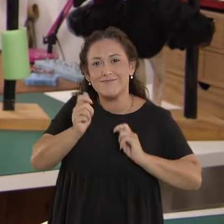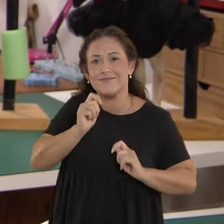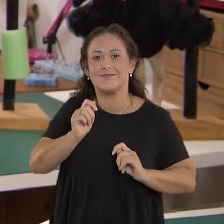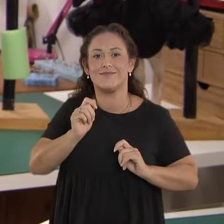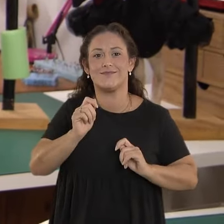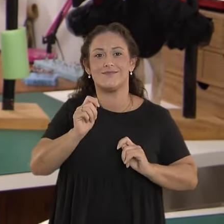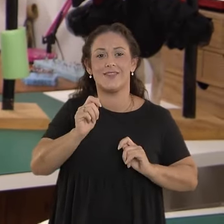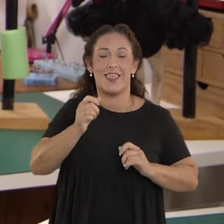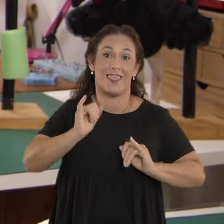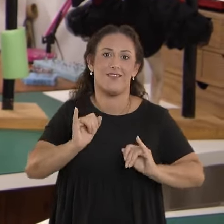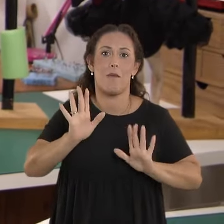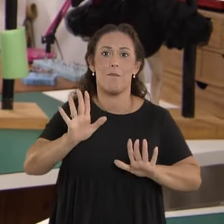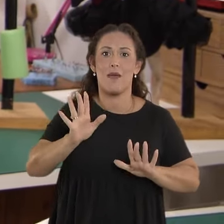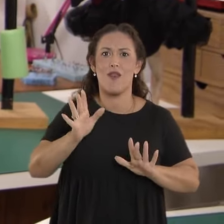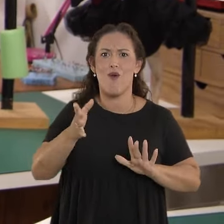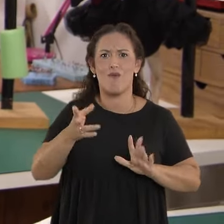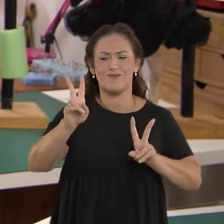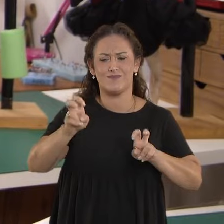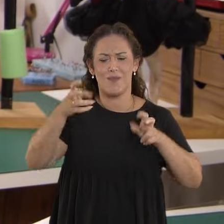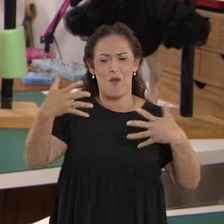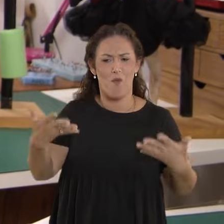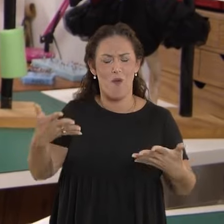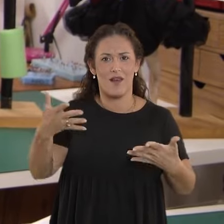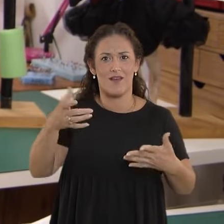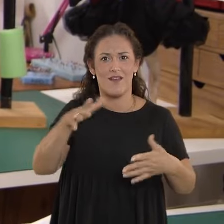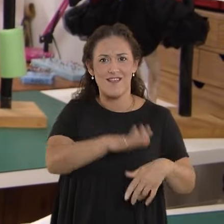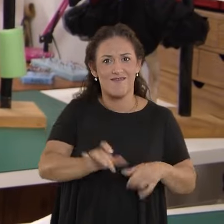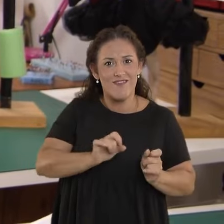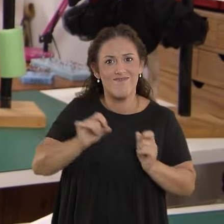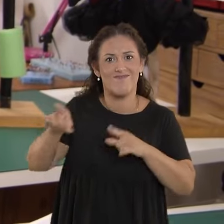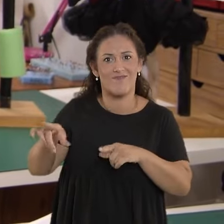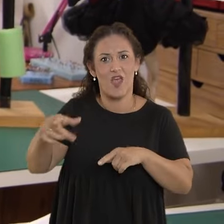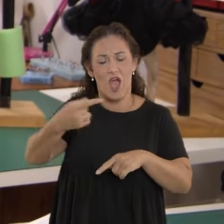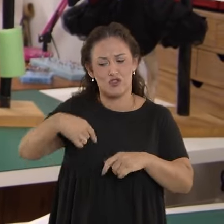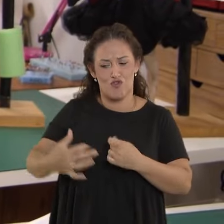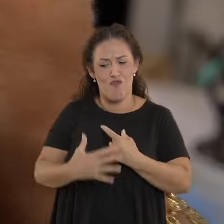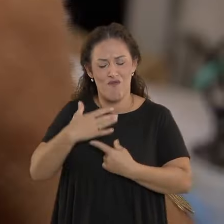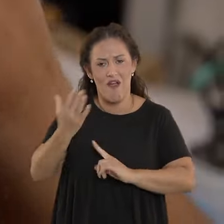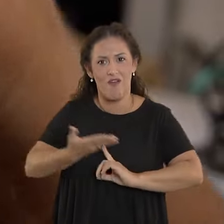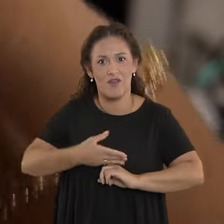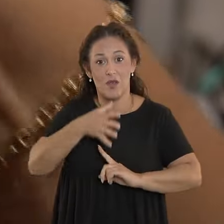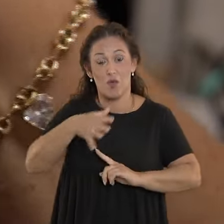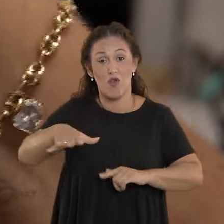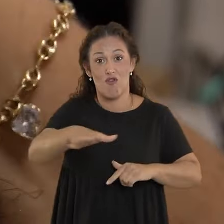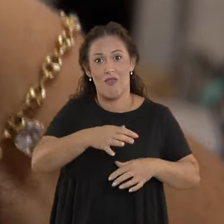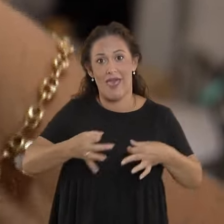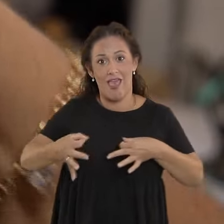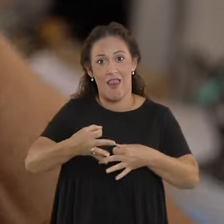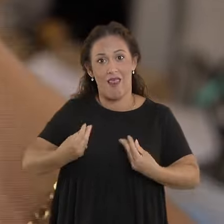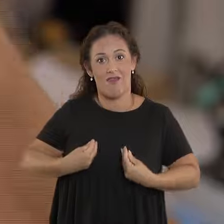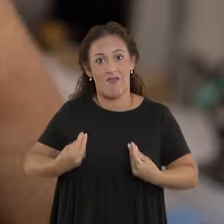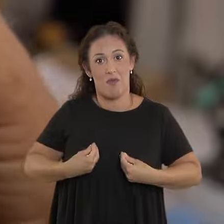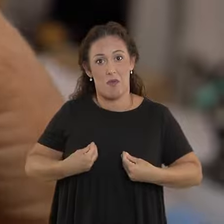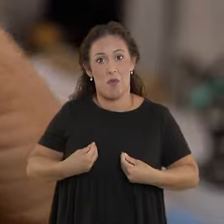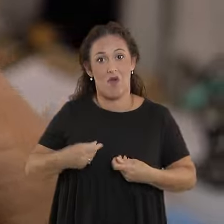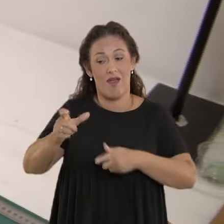trasfondo social importante, y es la inmigración infantil, que a nosotros nos toca muy directamente porque vivimos entre aguas